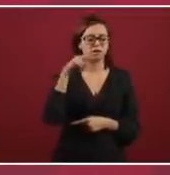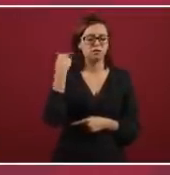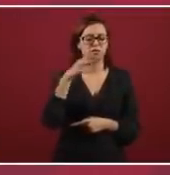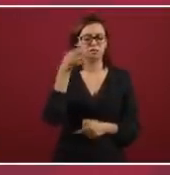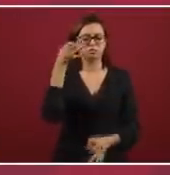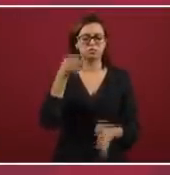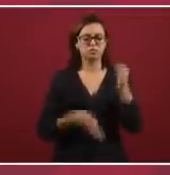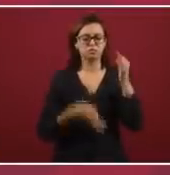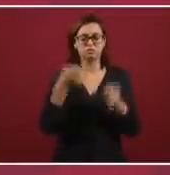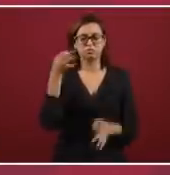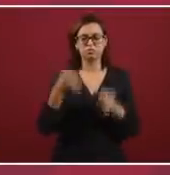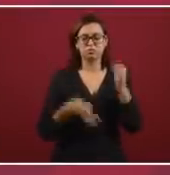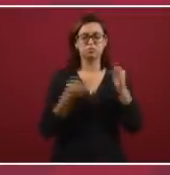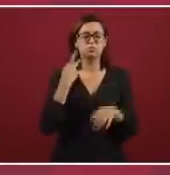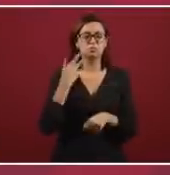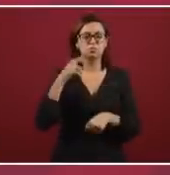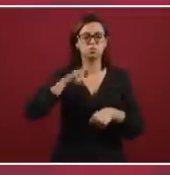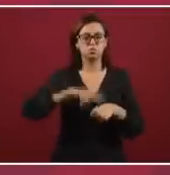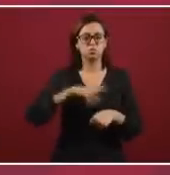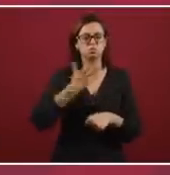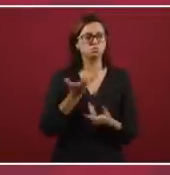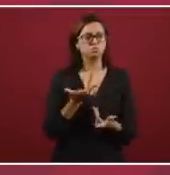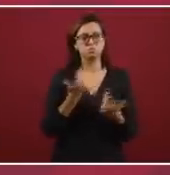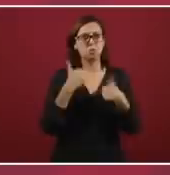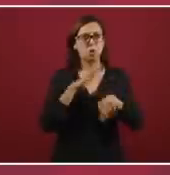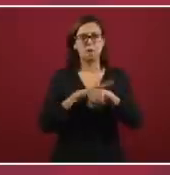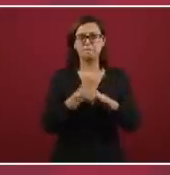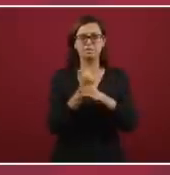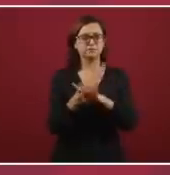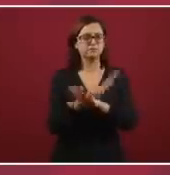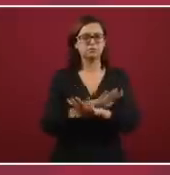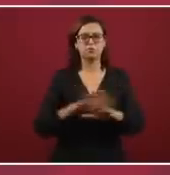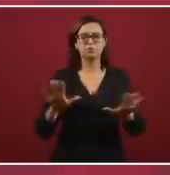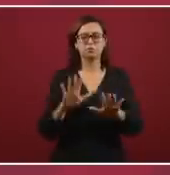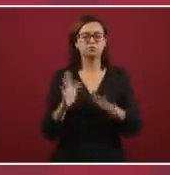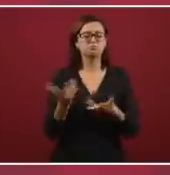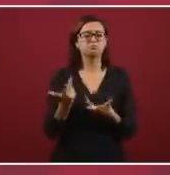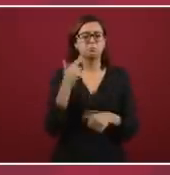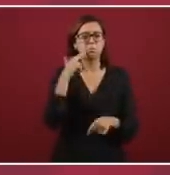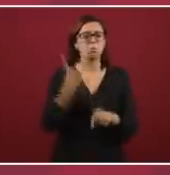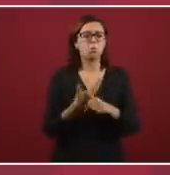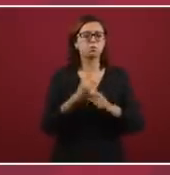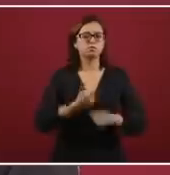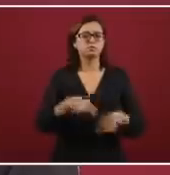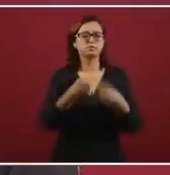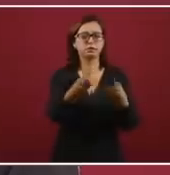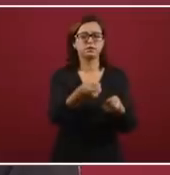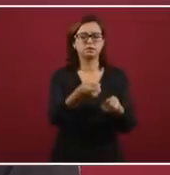Veracruz. Ajá. No tengo mayor información porque eso lo está